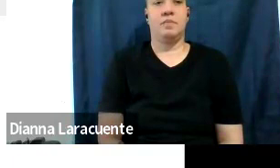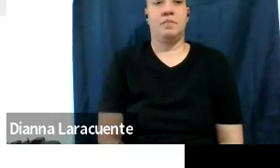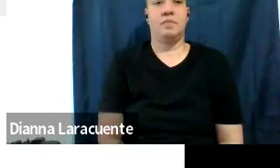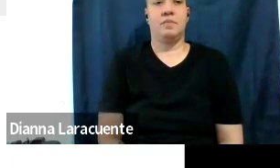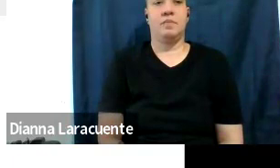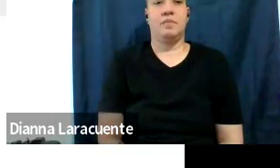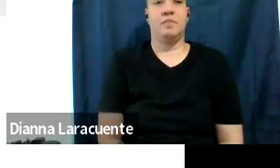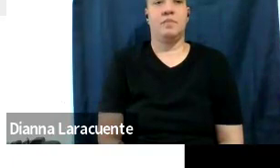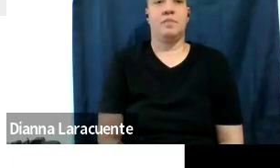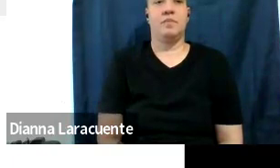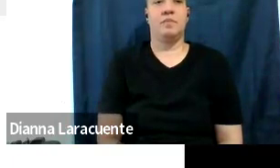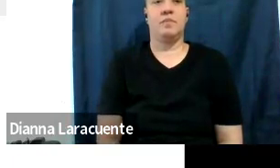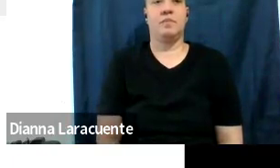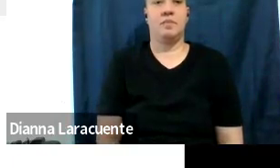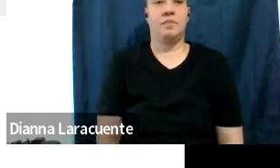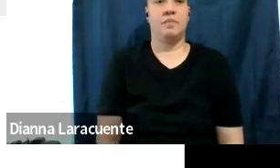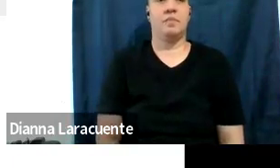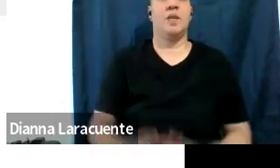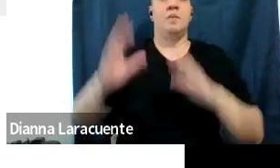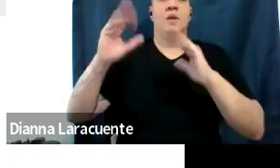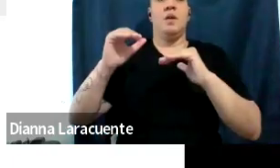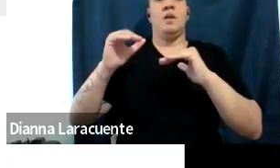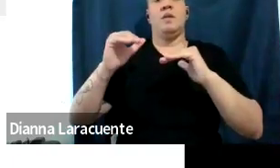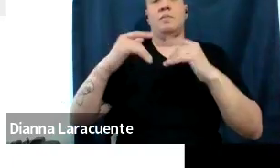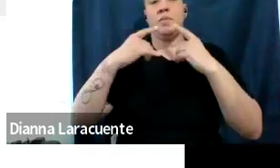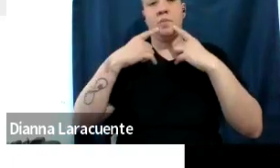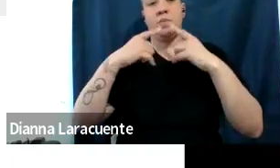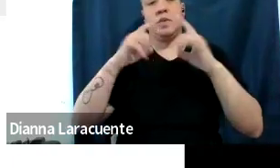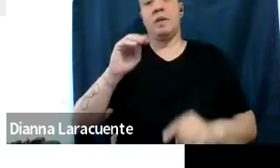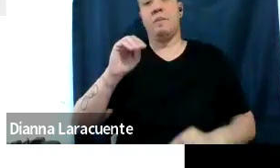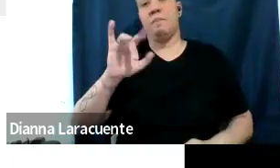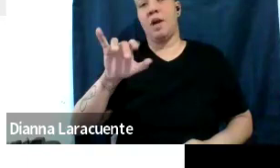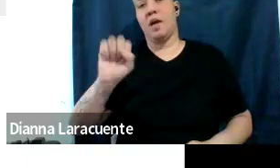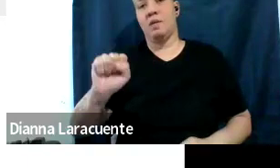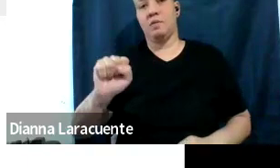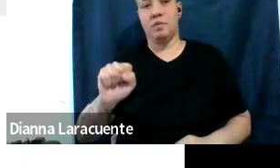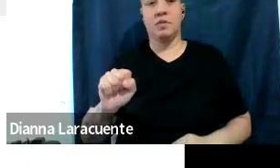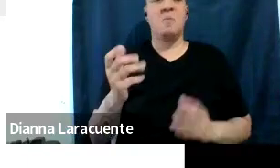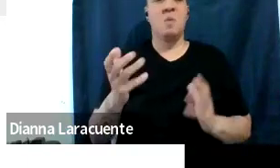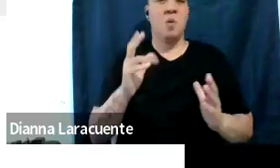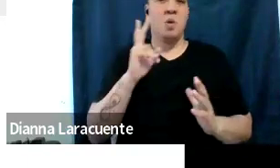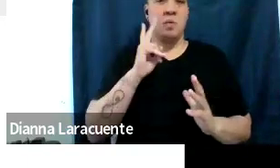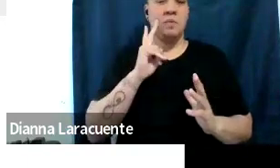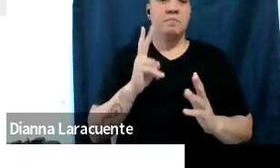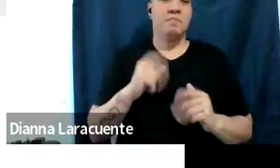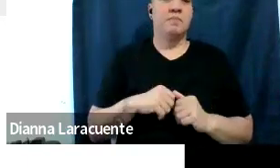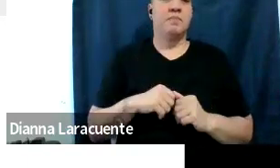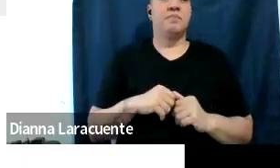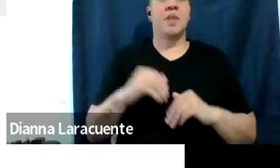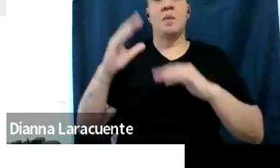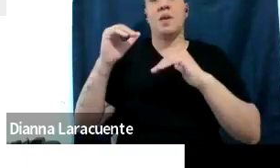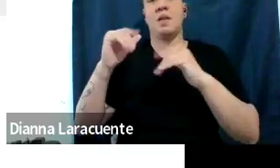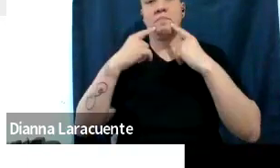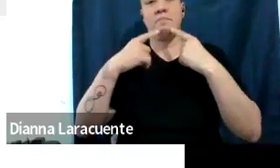La esperanzadora proclama de Miles, ya más o menos la vimos. Entonces, claro, ¿qué pasaba con la esperanzadora proclama de